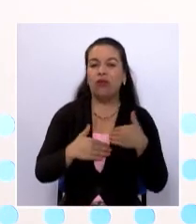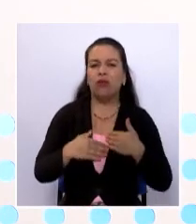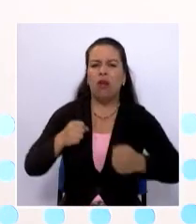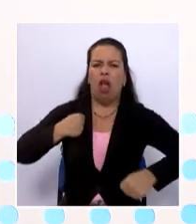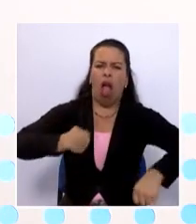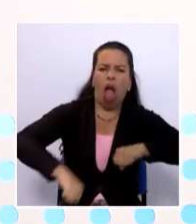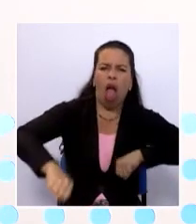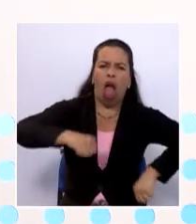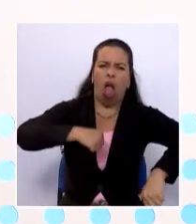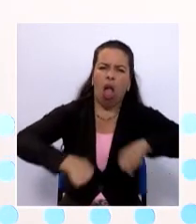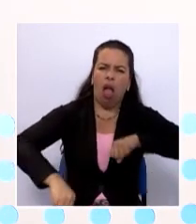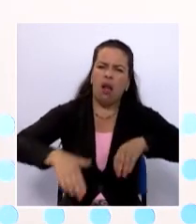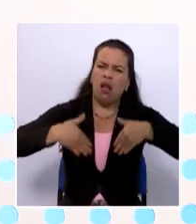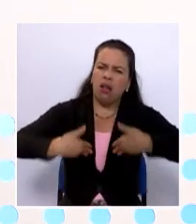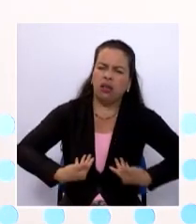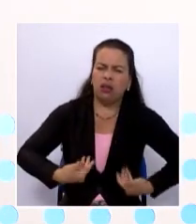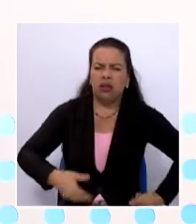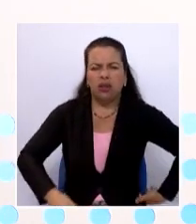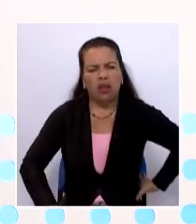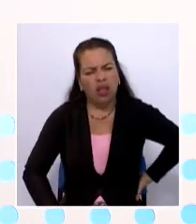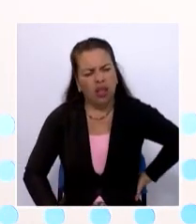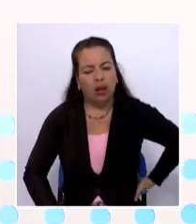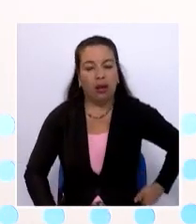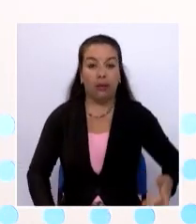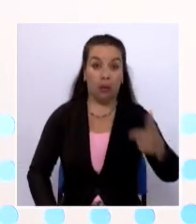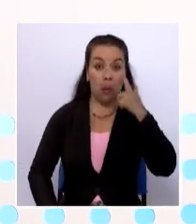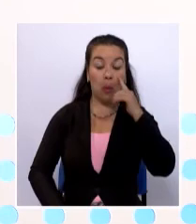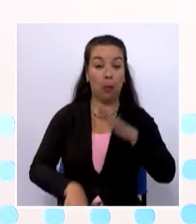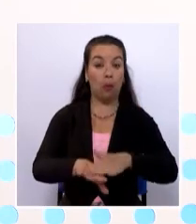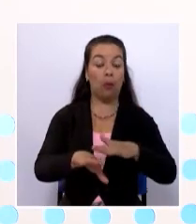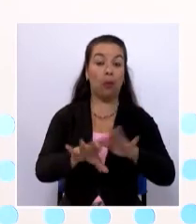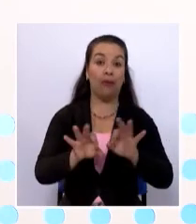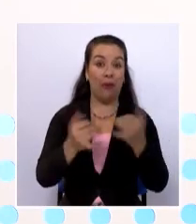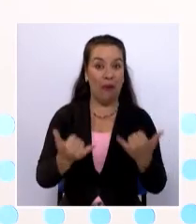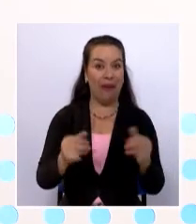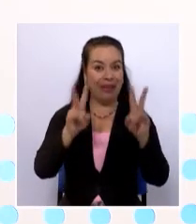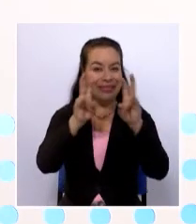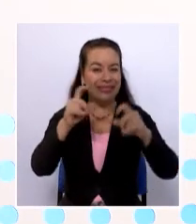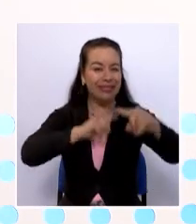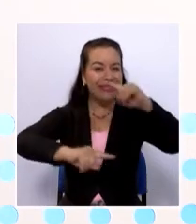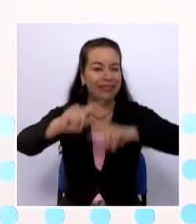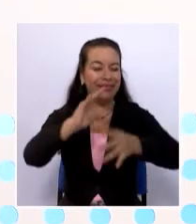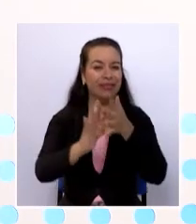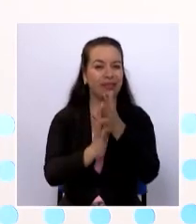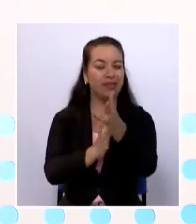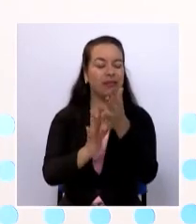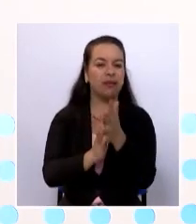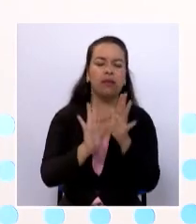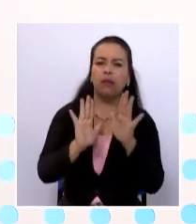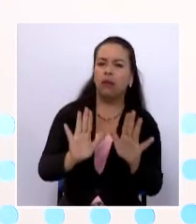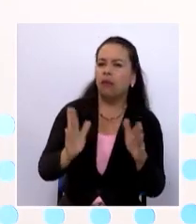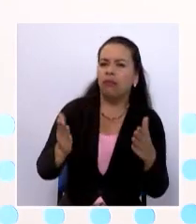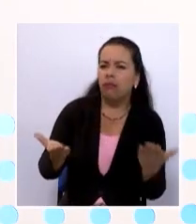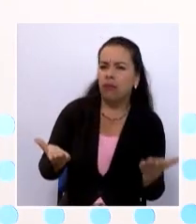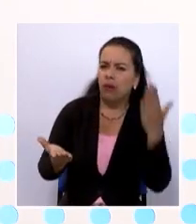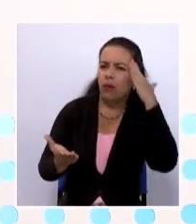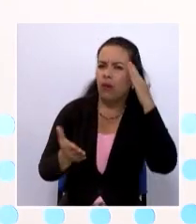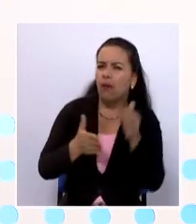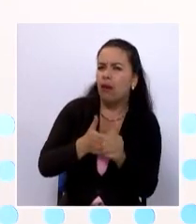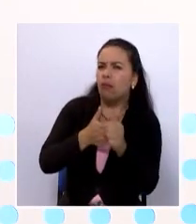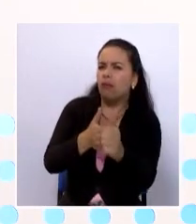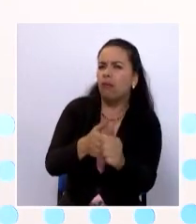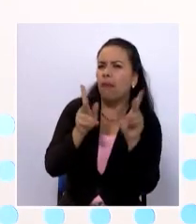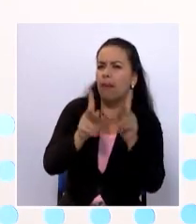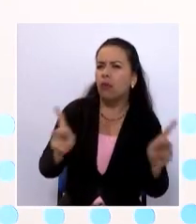mayoría pero hay un punto muy especial y por entonces está claro en el tema de hoy no sólo que no estemos enfocando a esto sino que asesoramos a los pacientes de